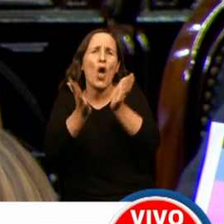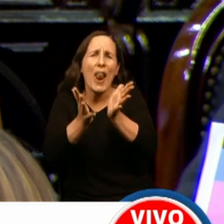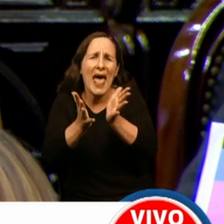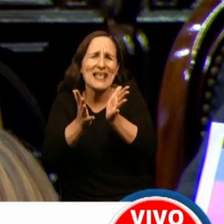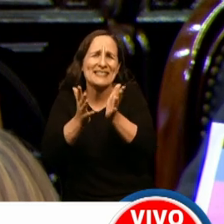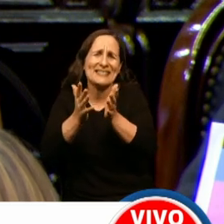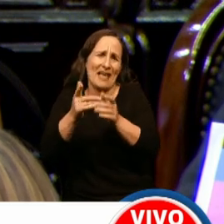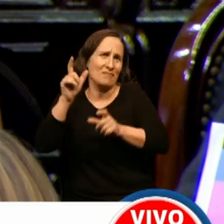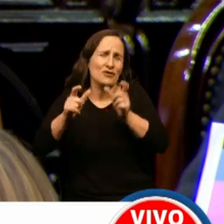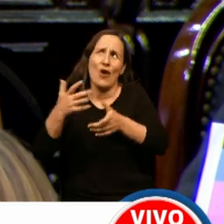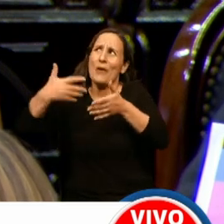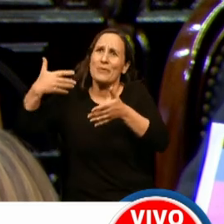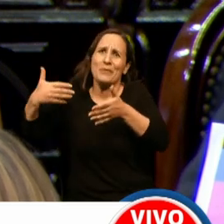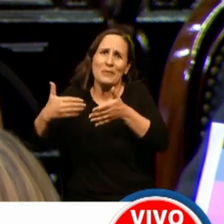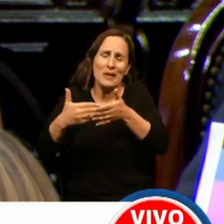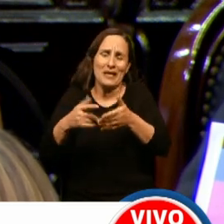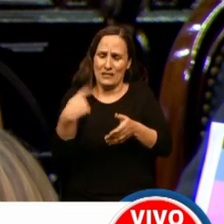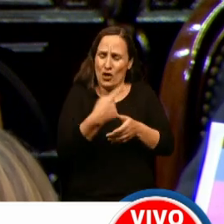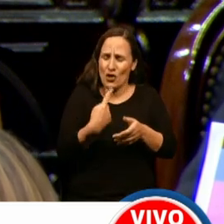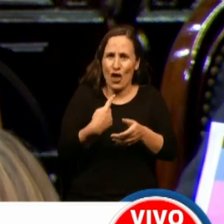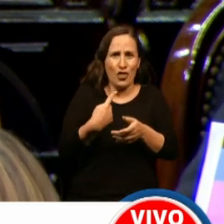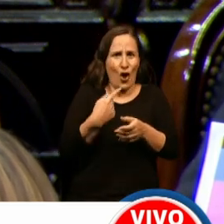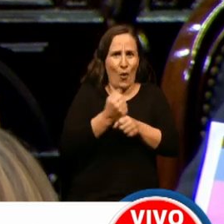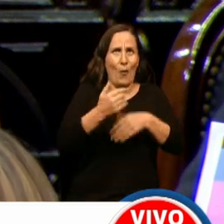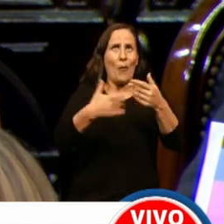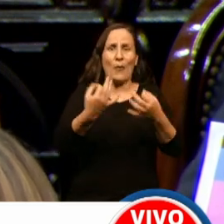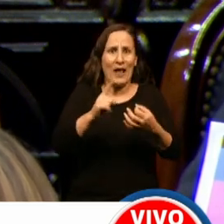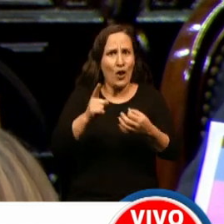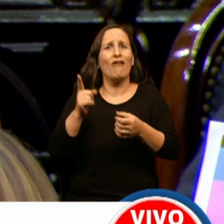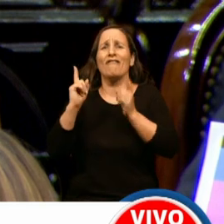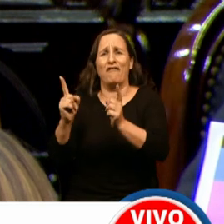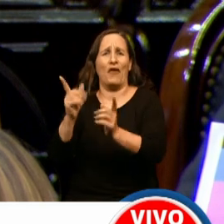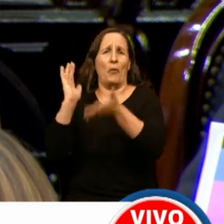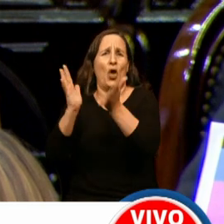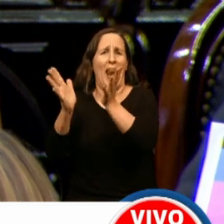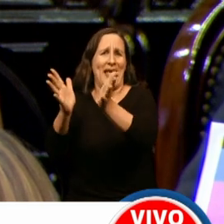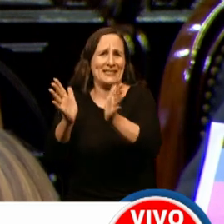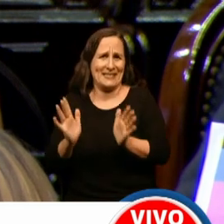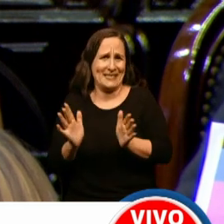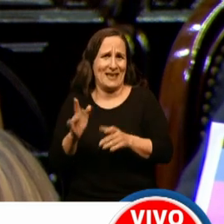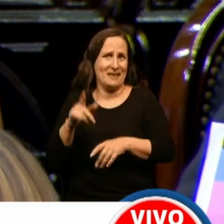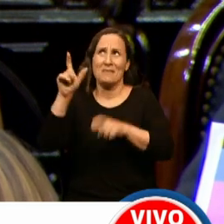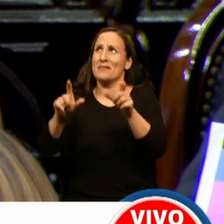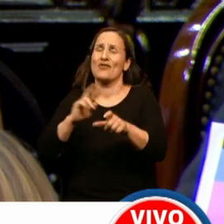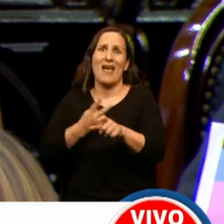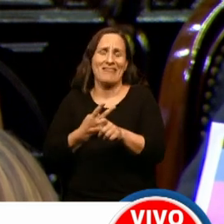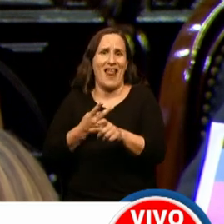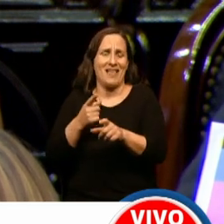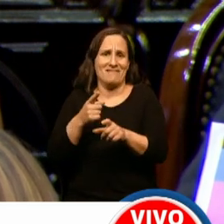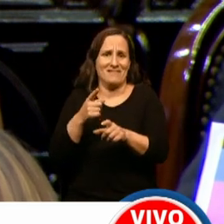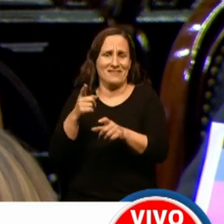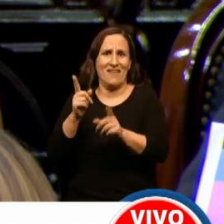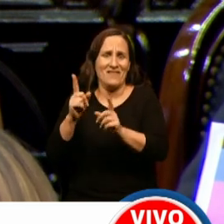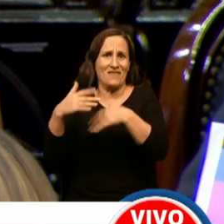sufrido y si no hacemos las cosas bien seguirán sufriendo nuestras hermanas nuestras personas trans en argentina